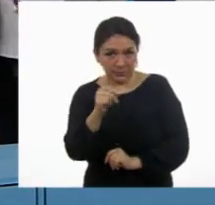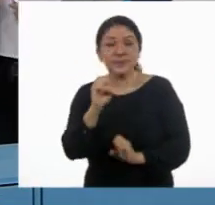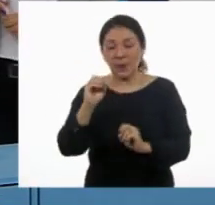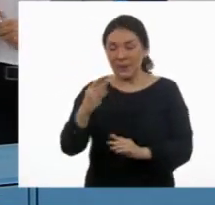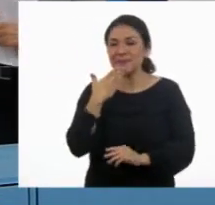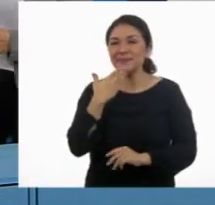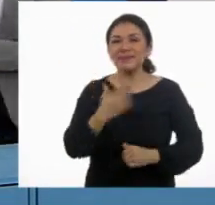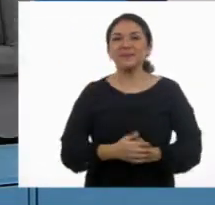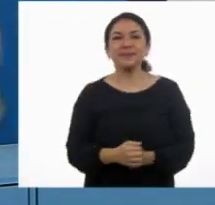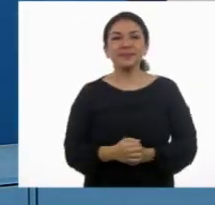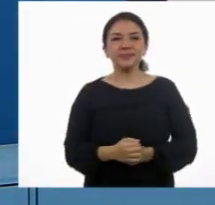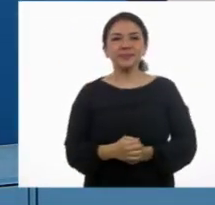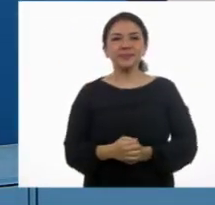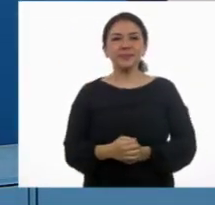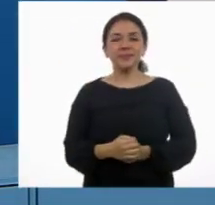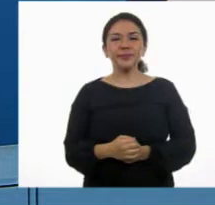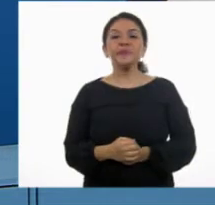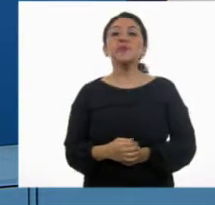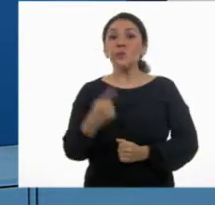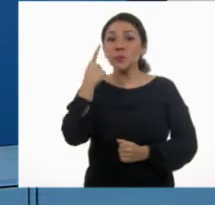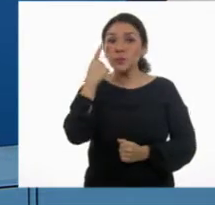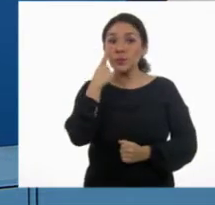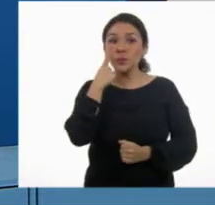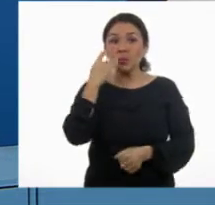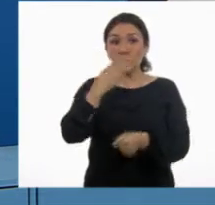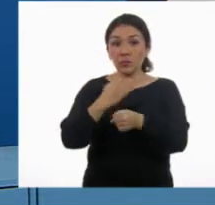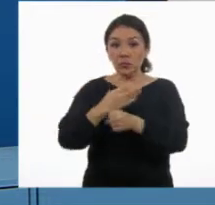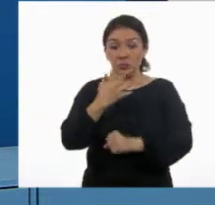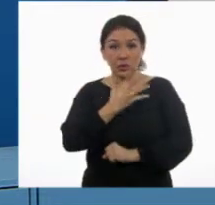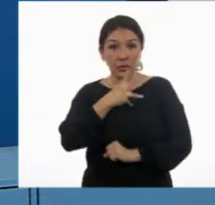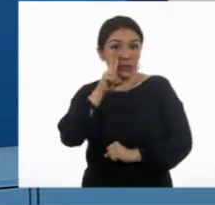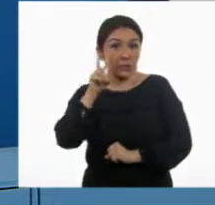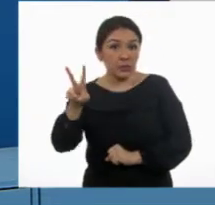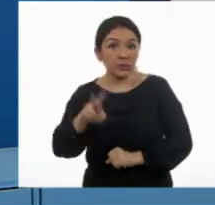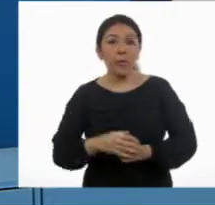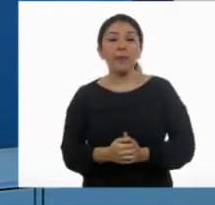Sí. Okay. Entonces, tenemos...